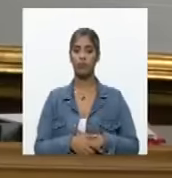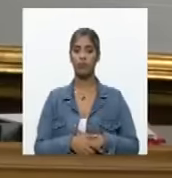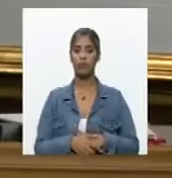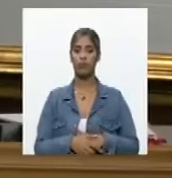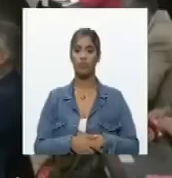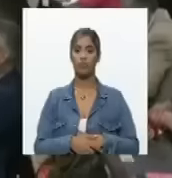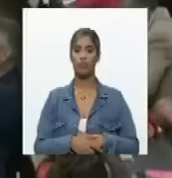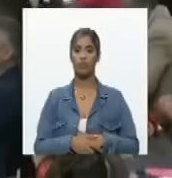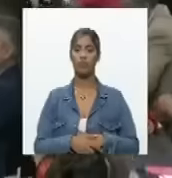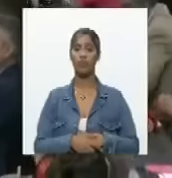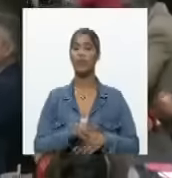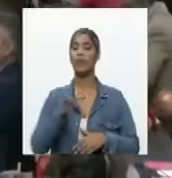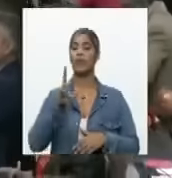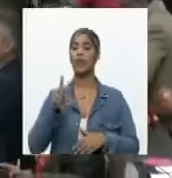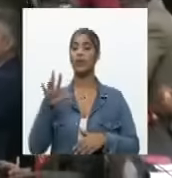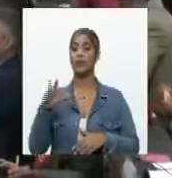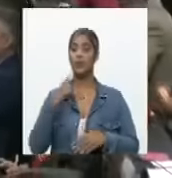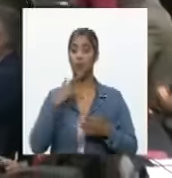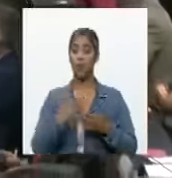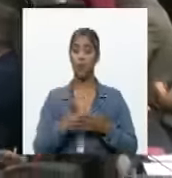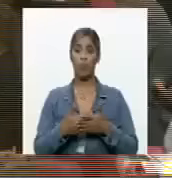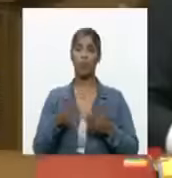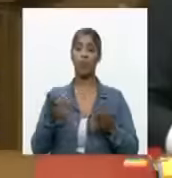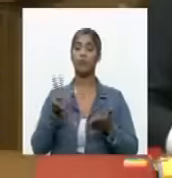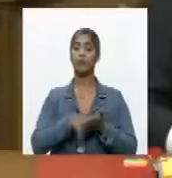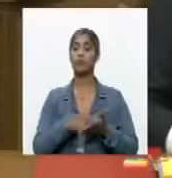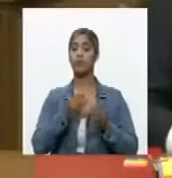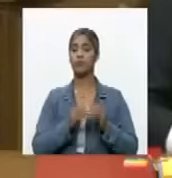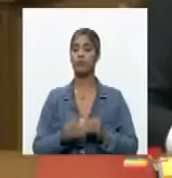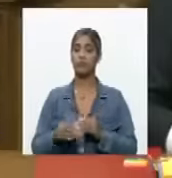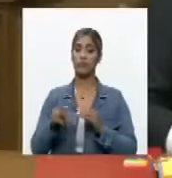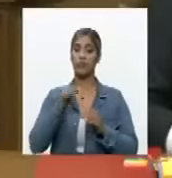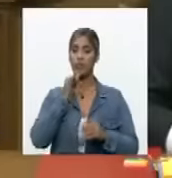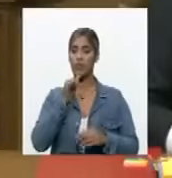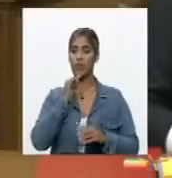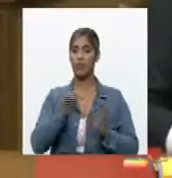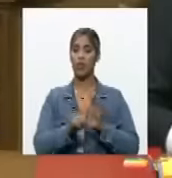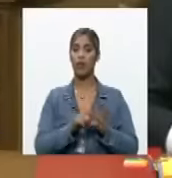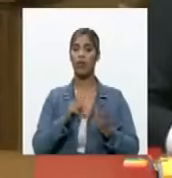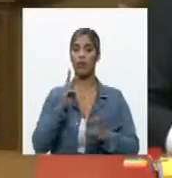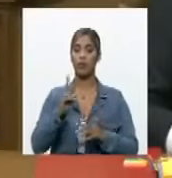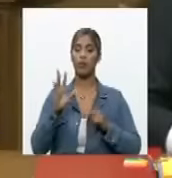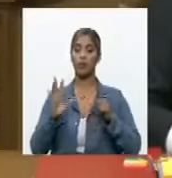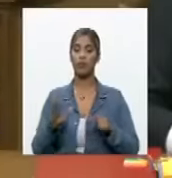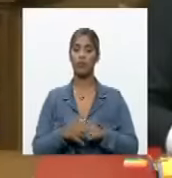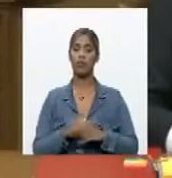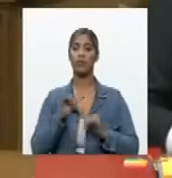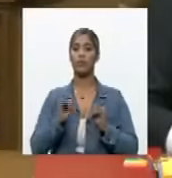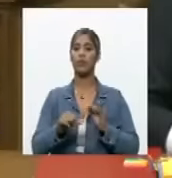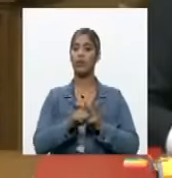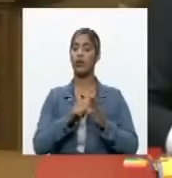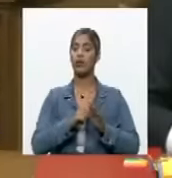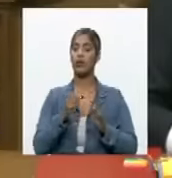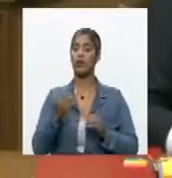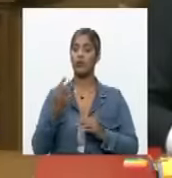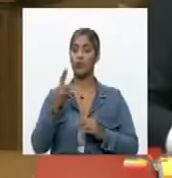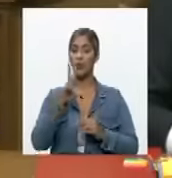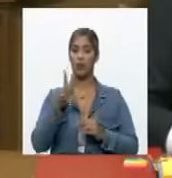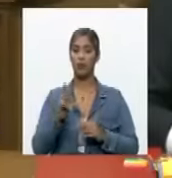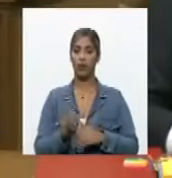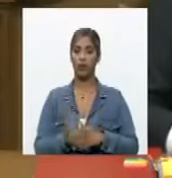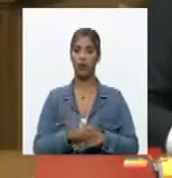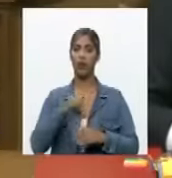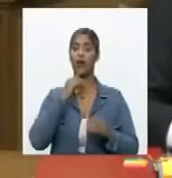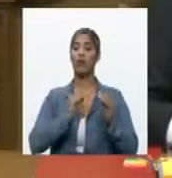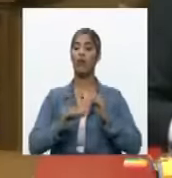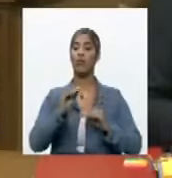Siguiente. 35. Se propone aprobar con modificación el contenido del artículo 27, que será el artículo número 30,